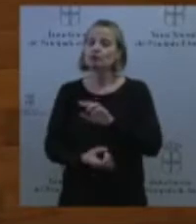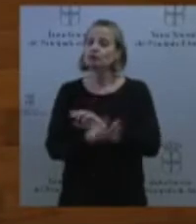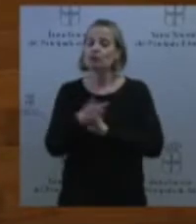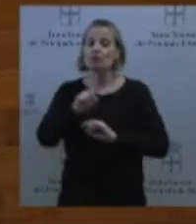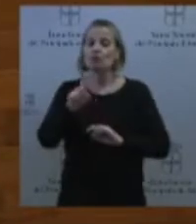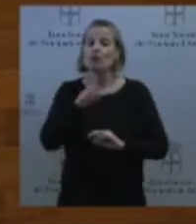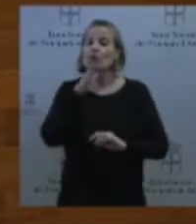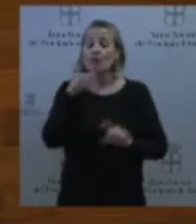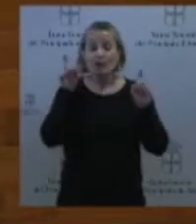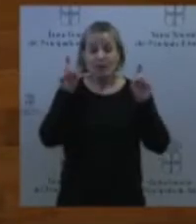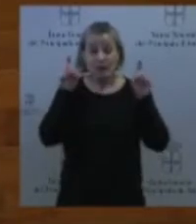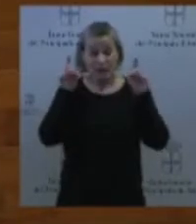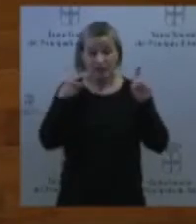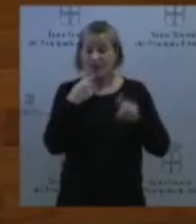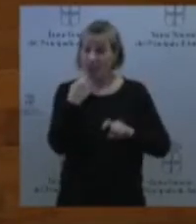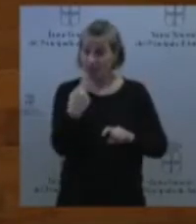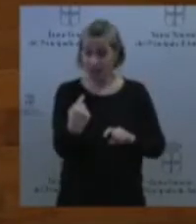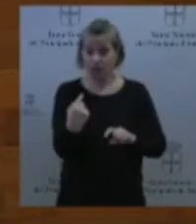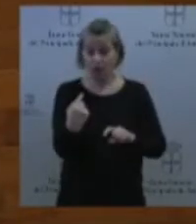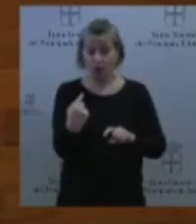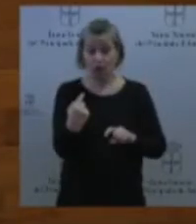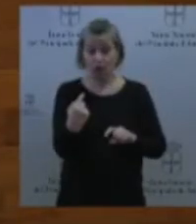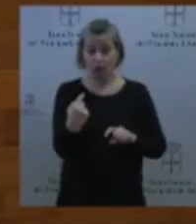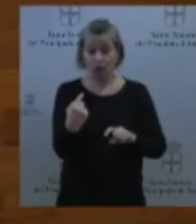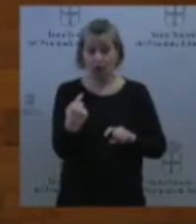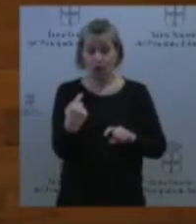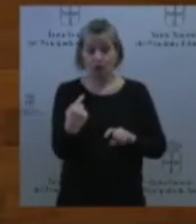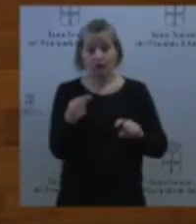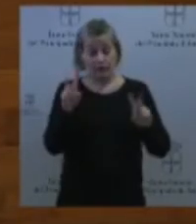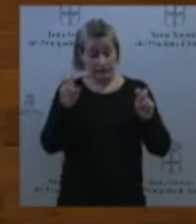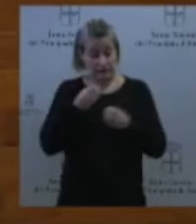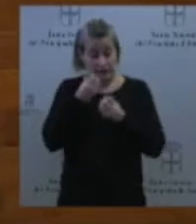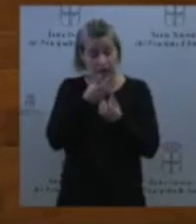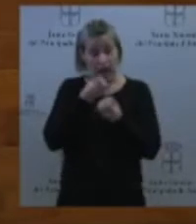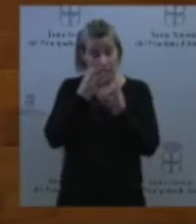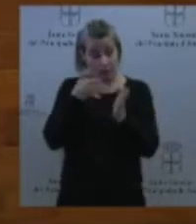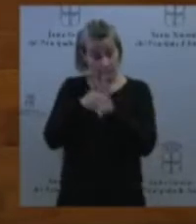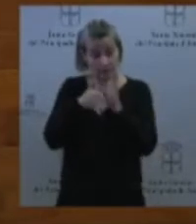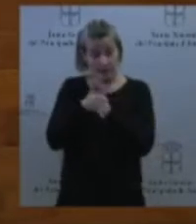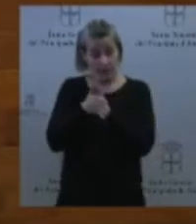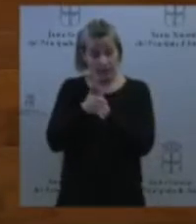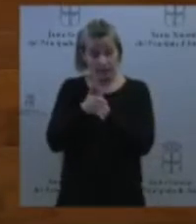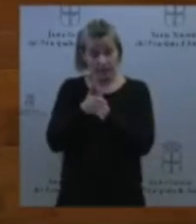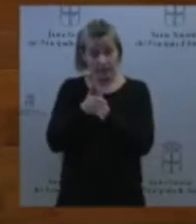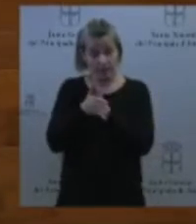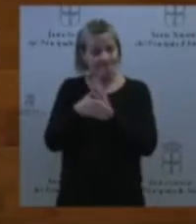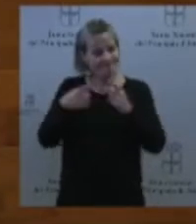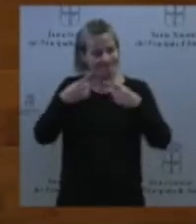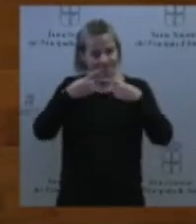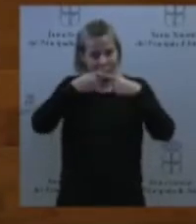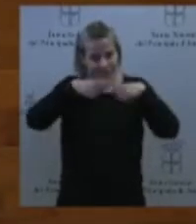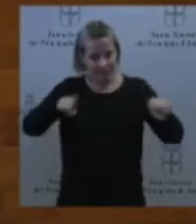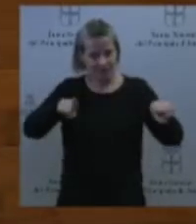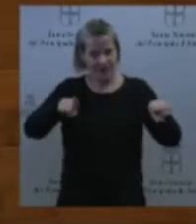que la parte argumentativa, la parte explicativa, ya era muy distante de lo que se quiere defender con el aprendizaje de